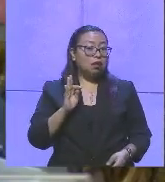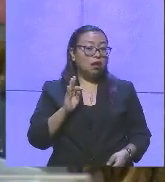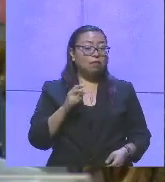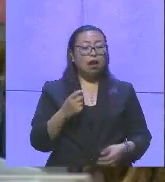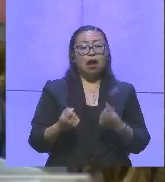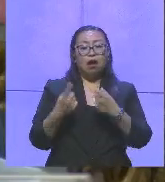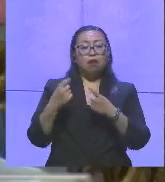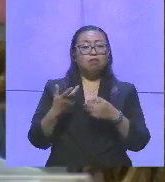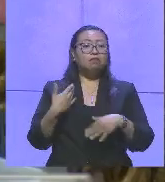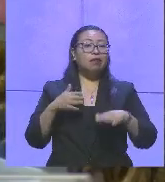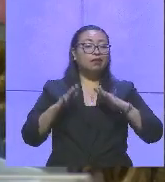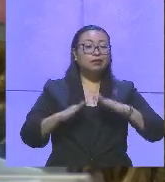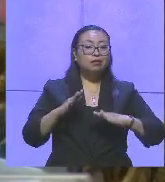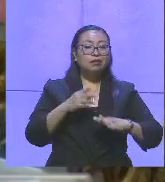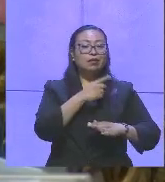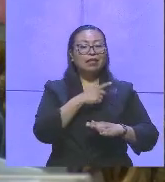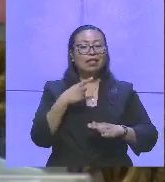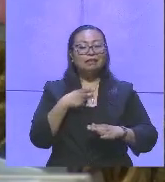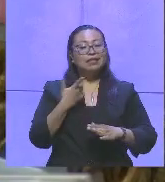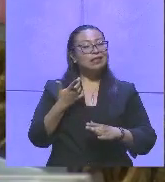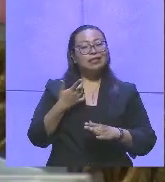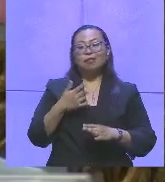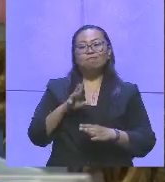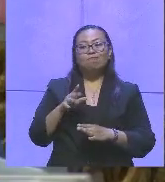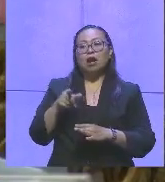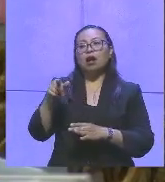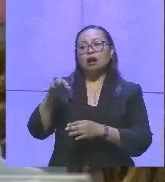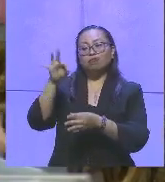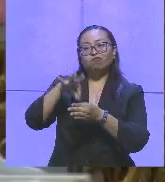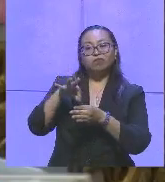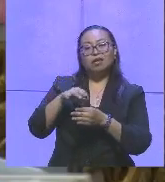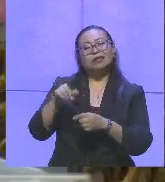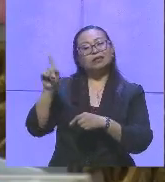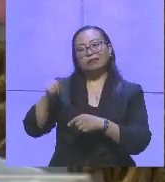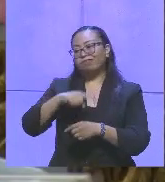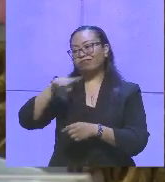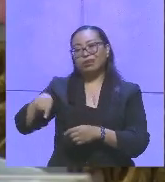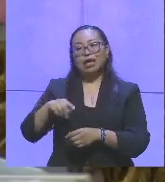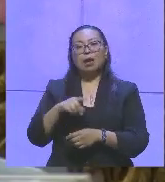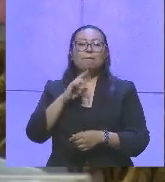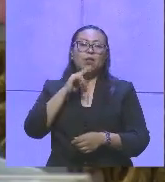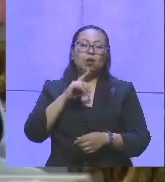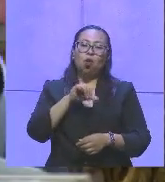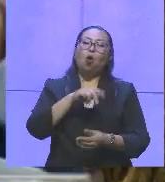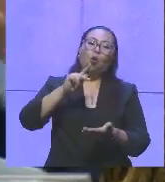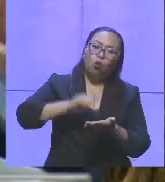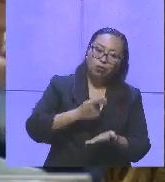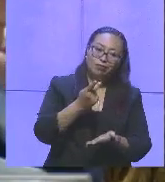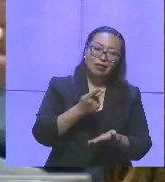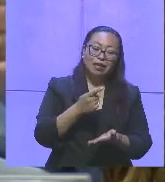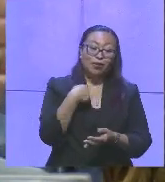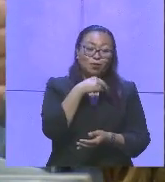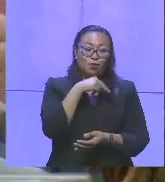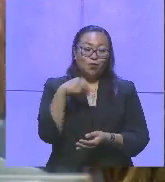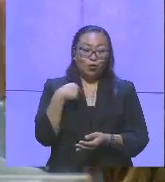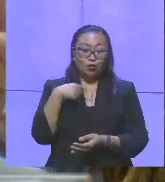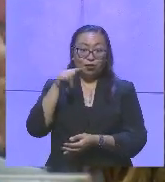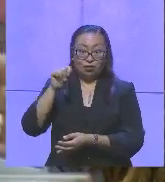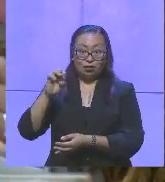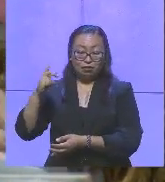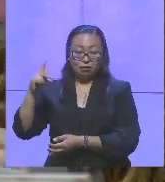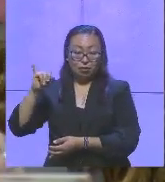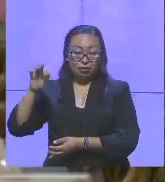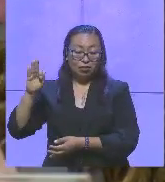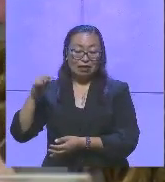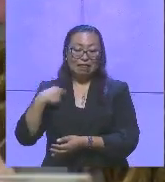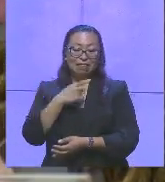sensible, declarar la nulidad de una elección. Este ámbito es el ámbito más complejo de la materia electoral, donde tenemos que enfrentar con